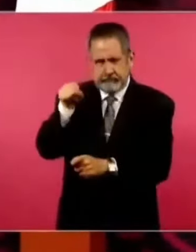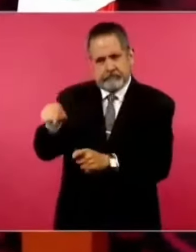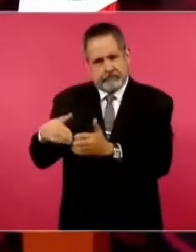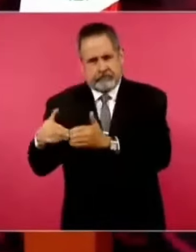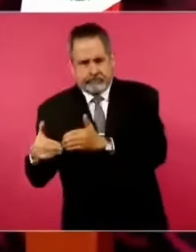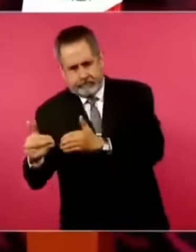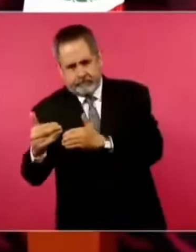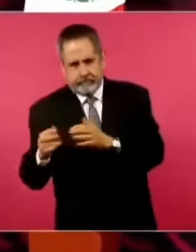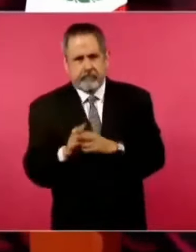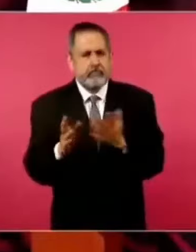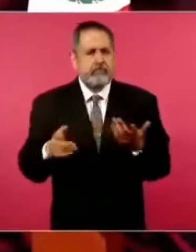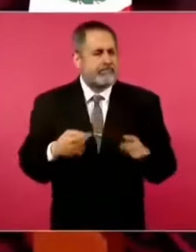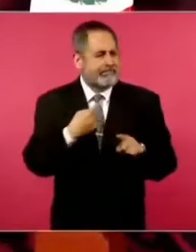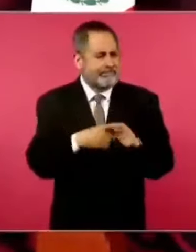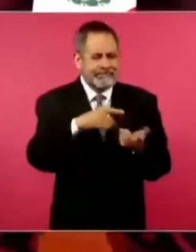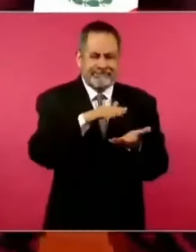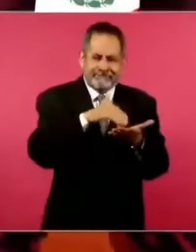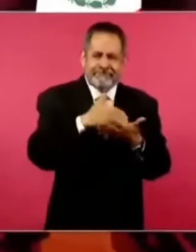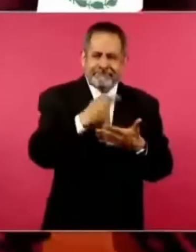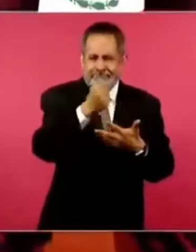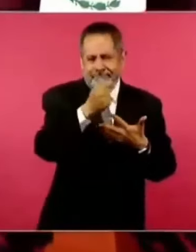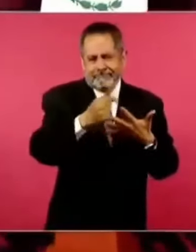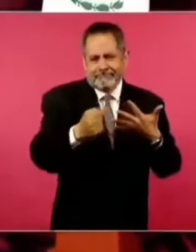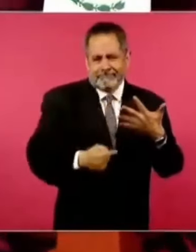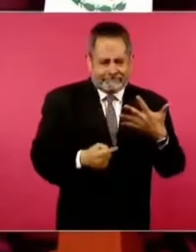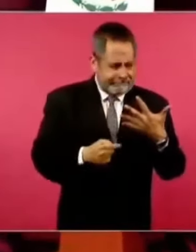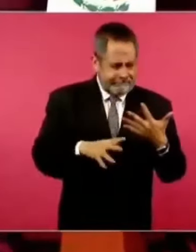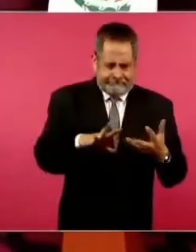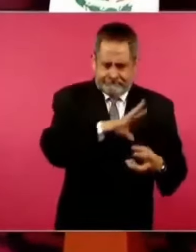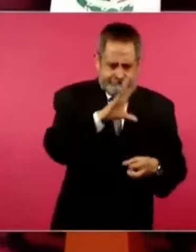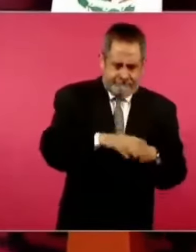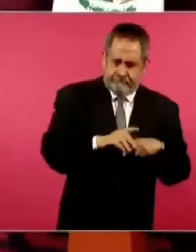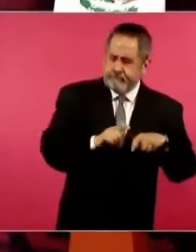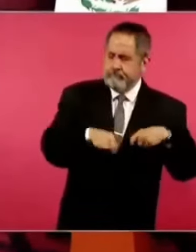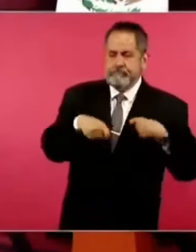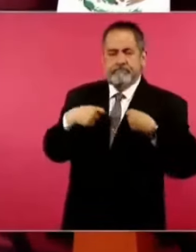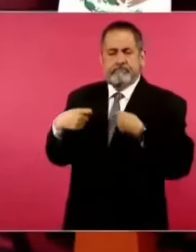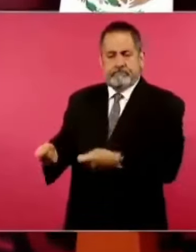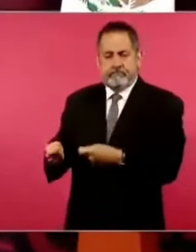de la entrega, recepción